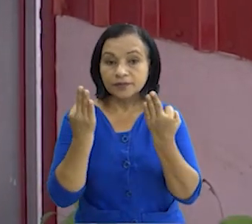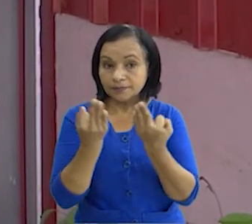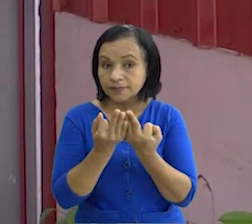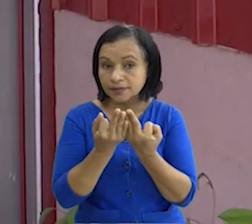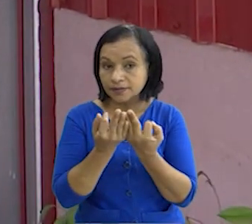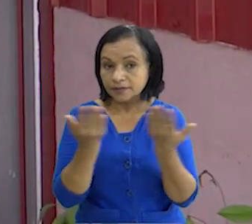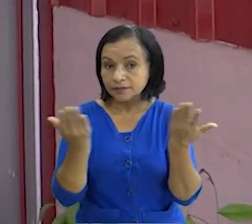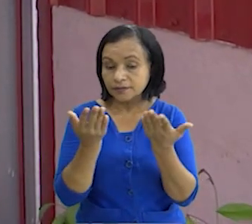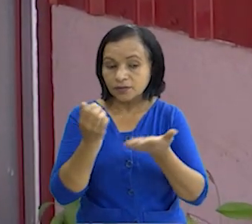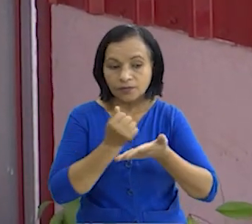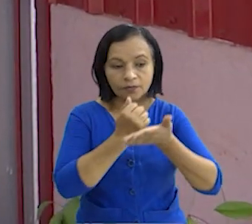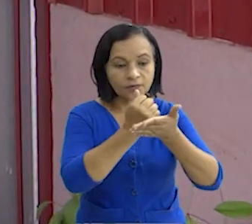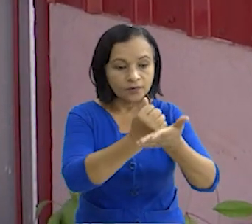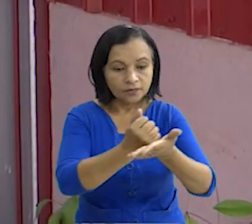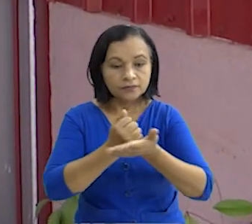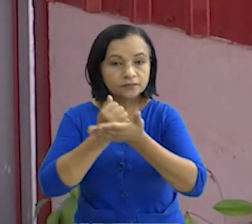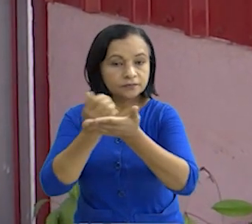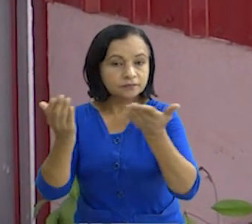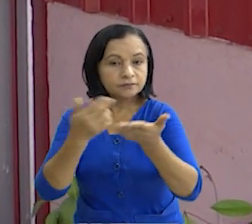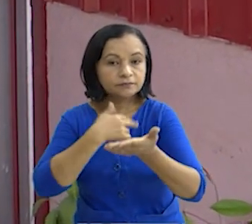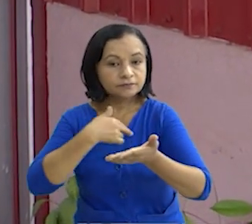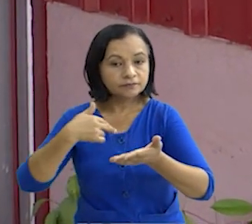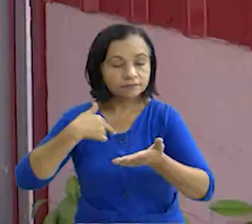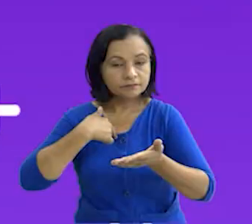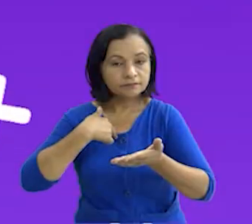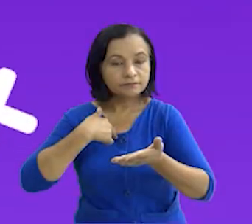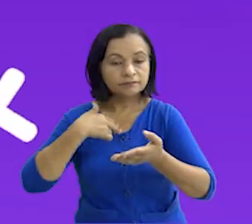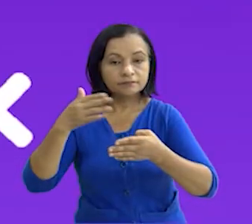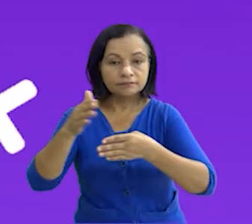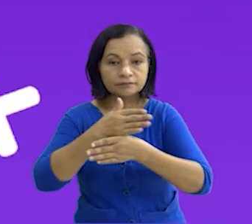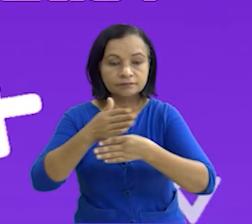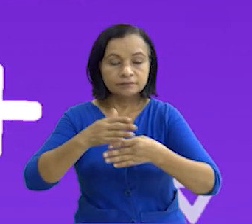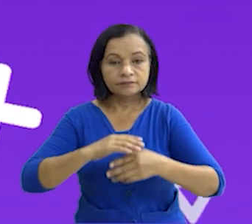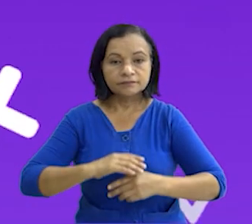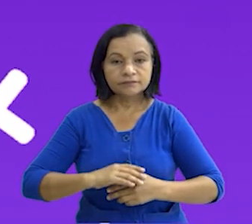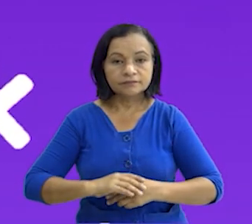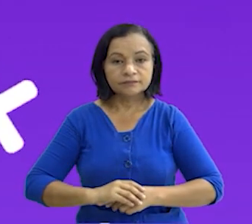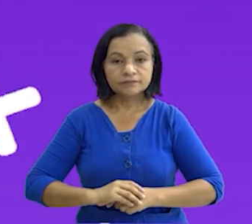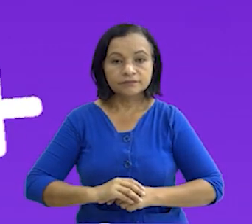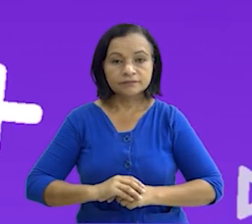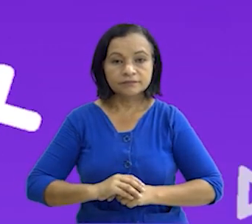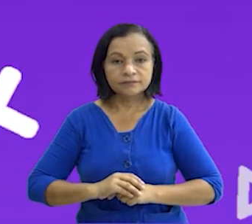familiarizado, ¿verdad?, de cómo ayudar o qué hacer en esos casos.